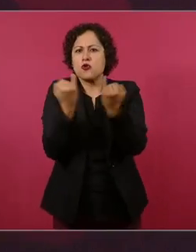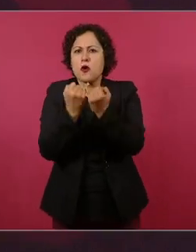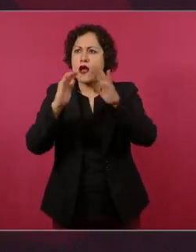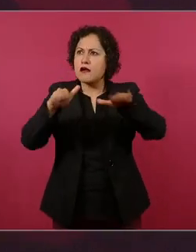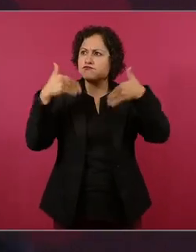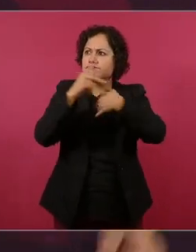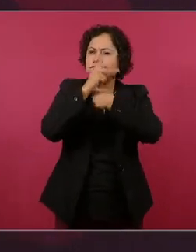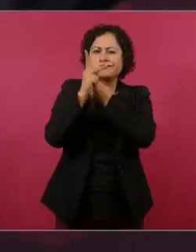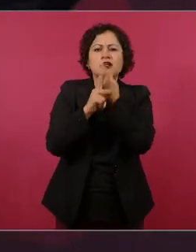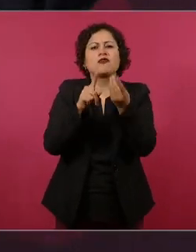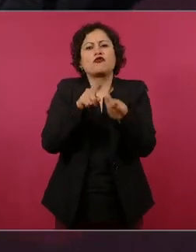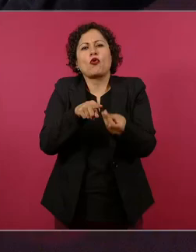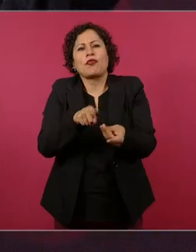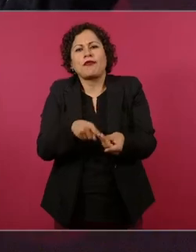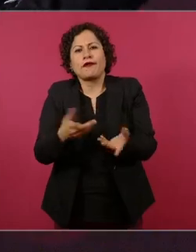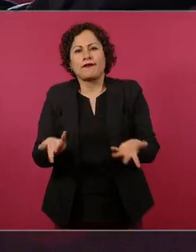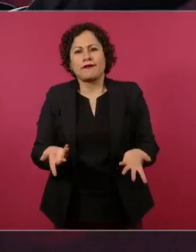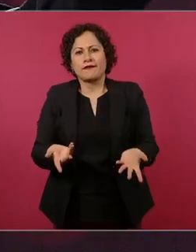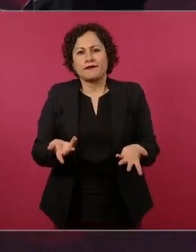Entonces, por eso,